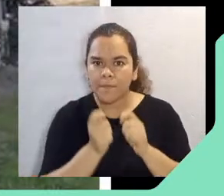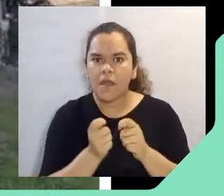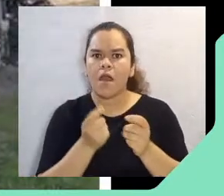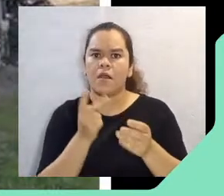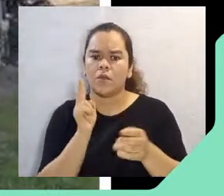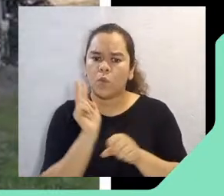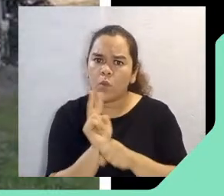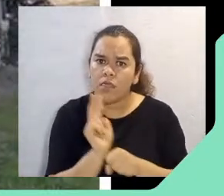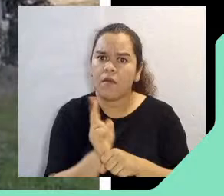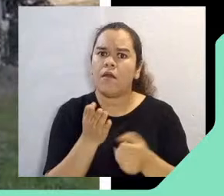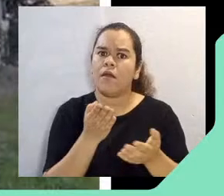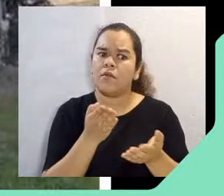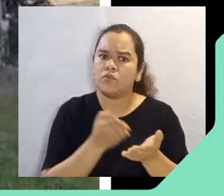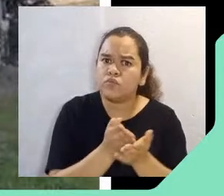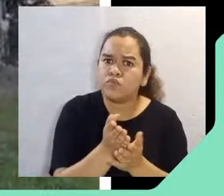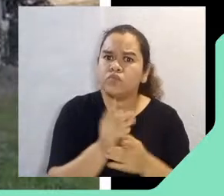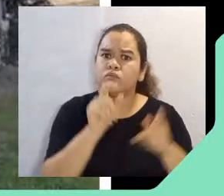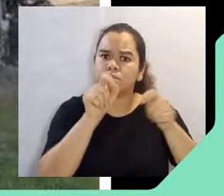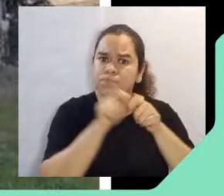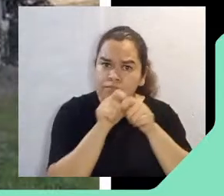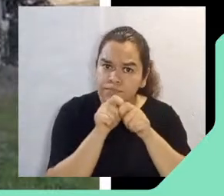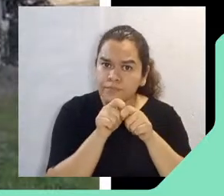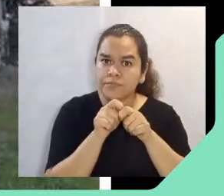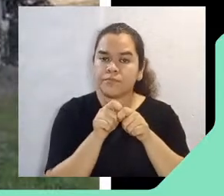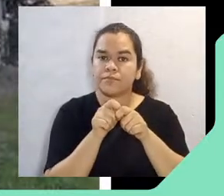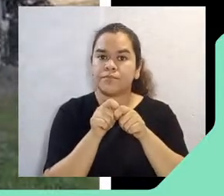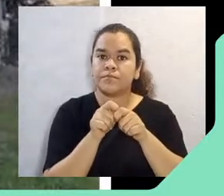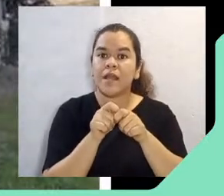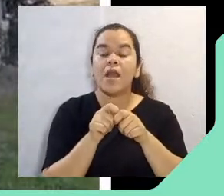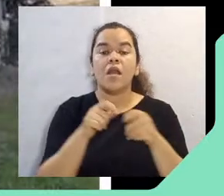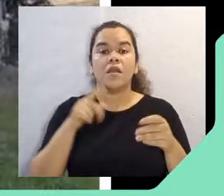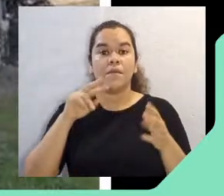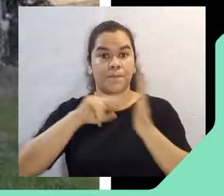mantenerla y crear nuevas